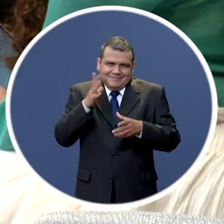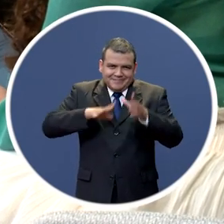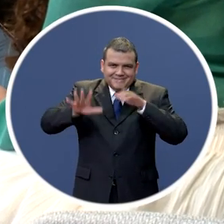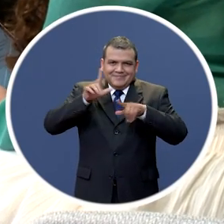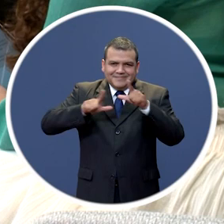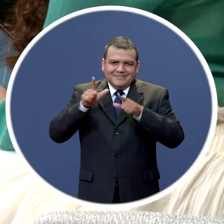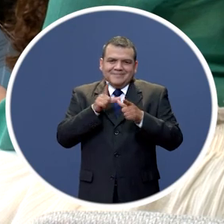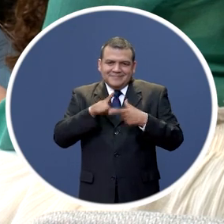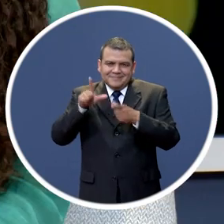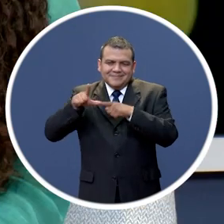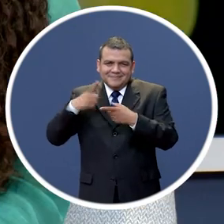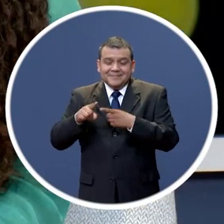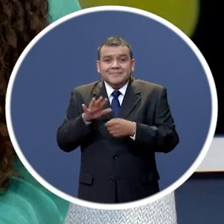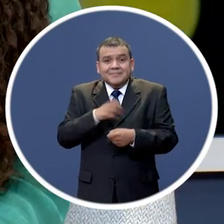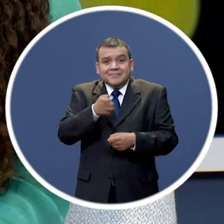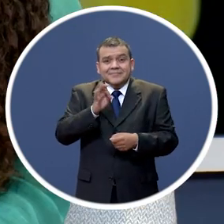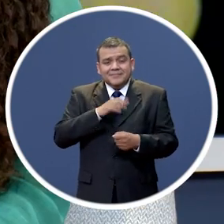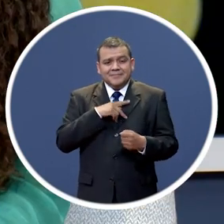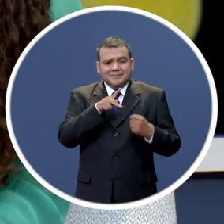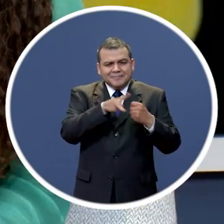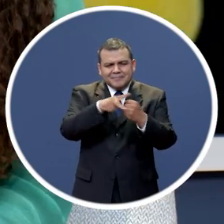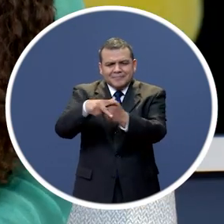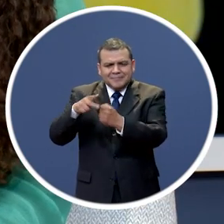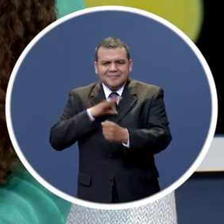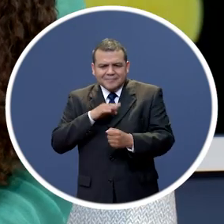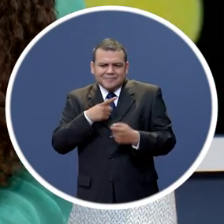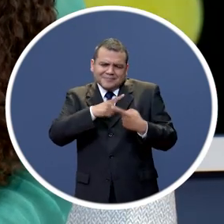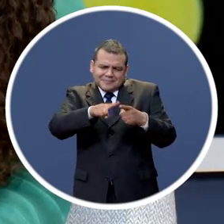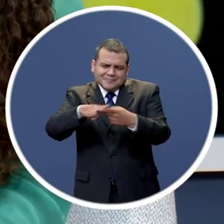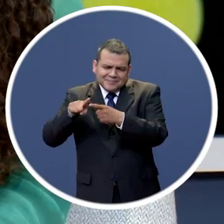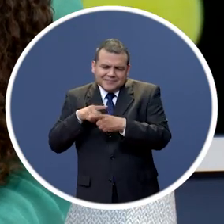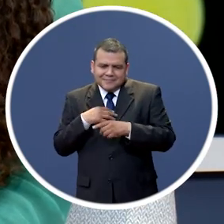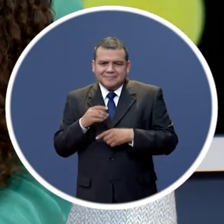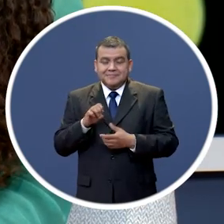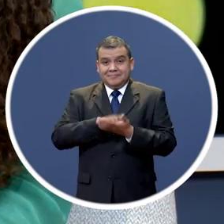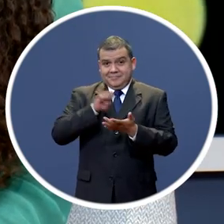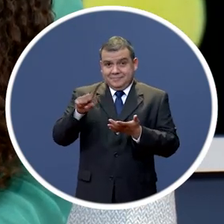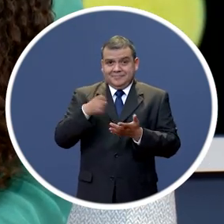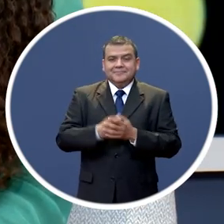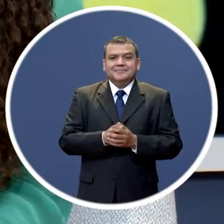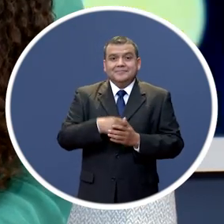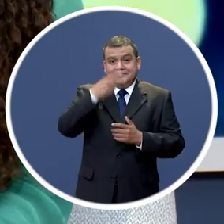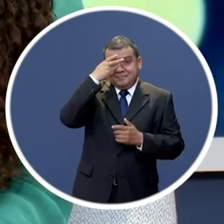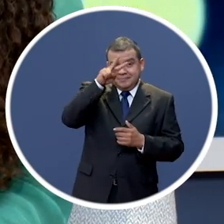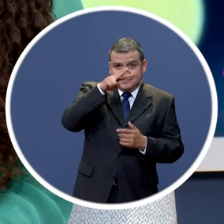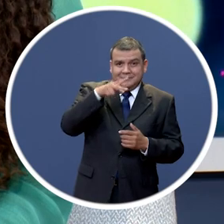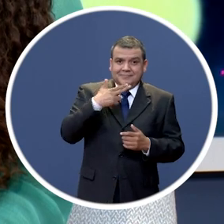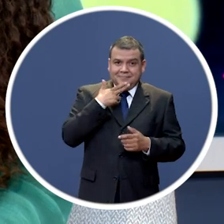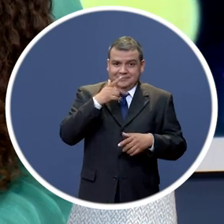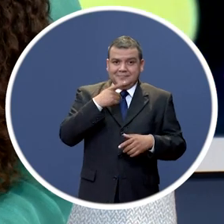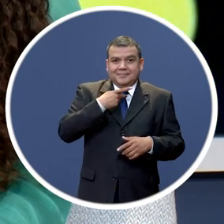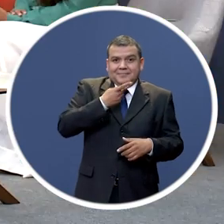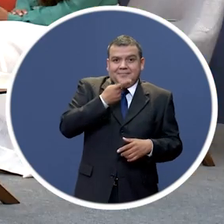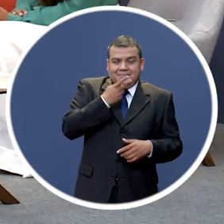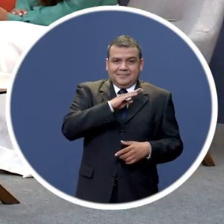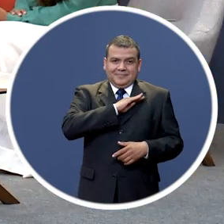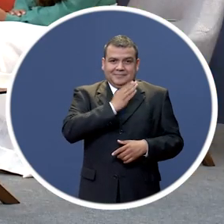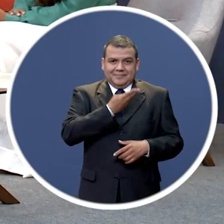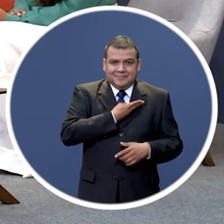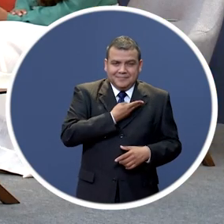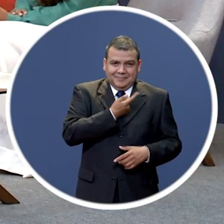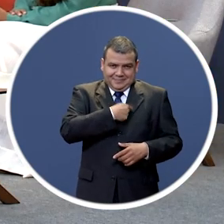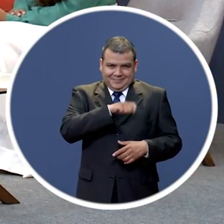Precisamente por eso cambia a veces en países. Pero, por ejemplo, el español lo hablamos aquí en México, en